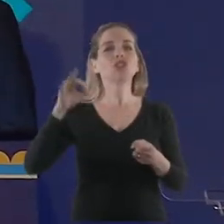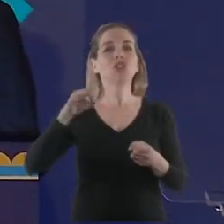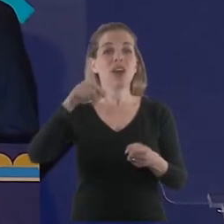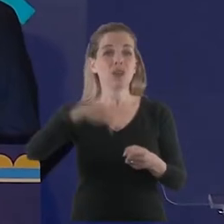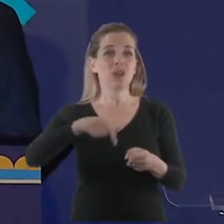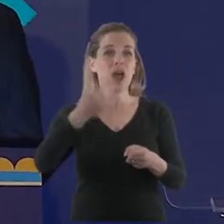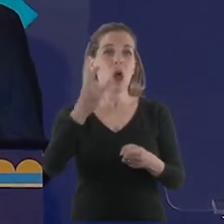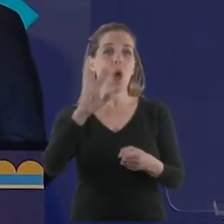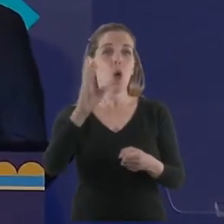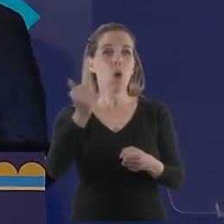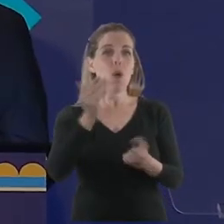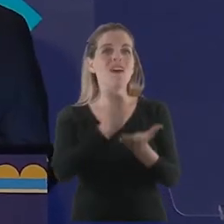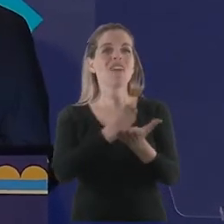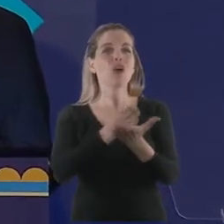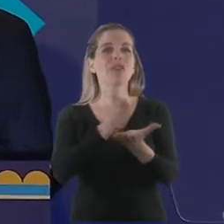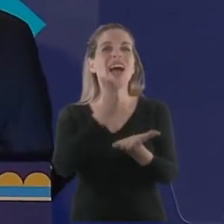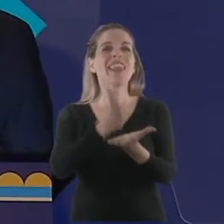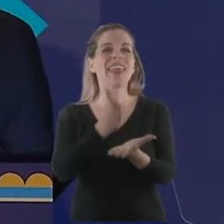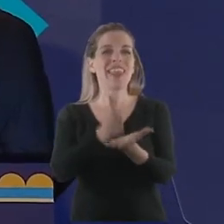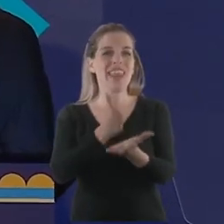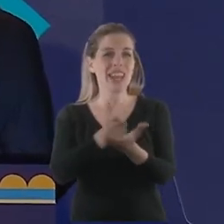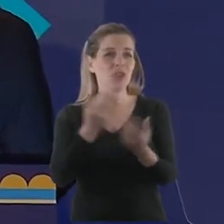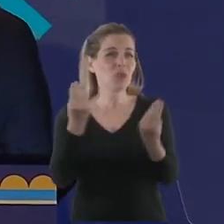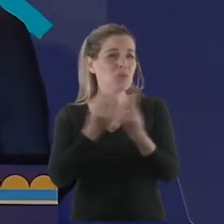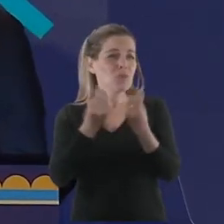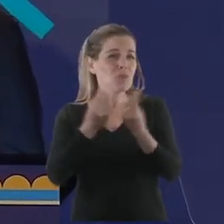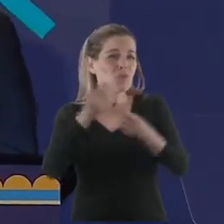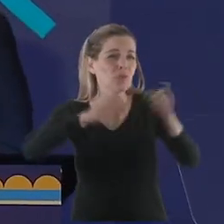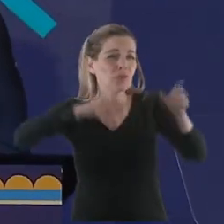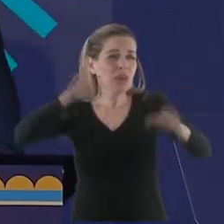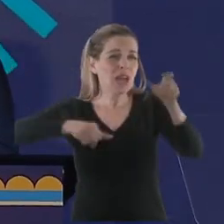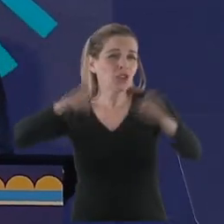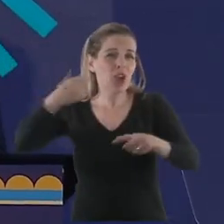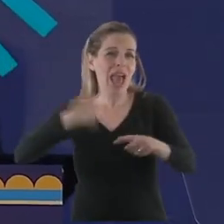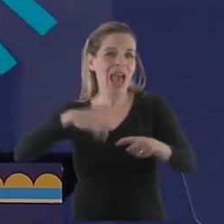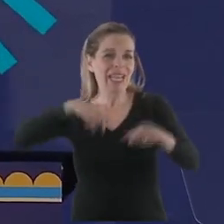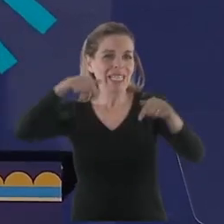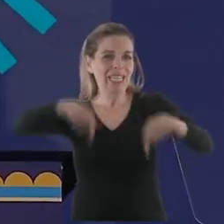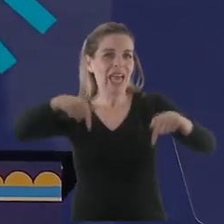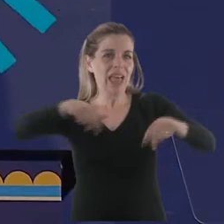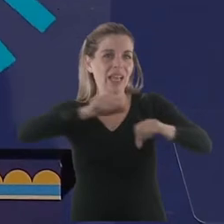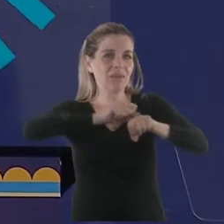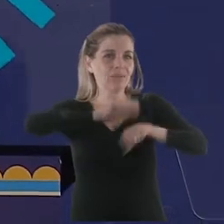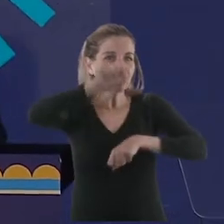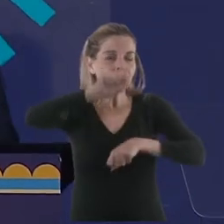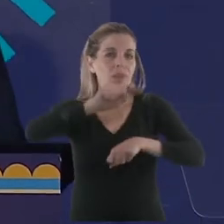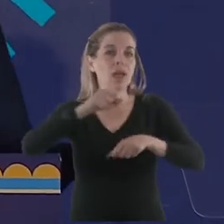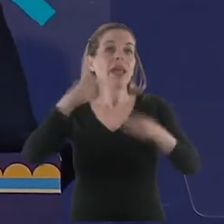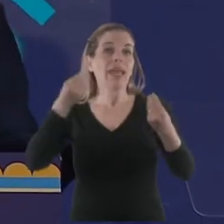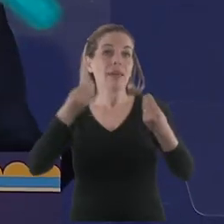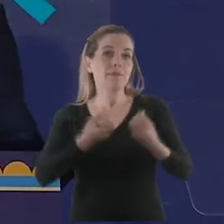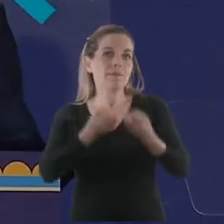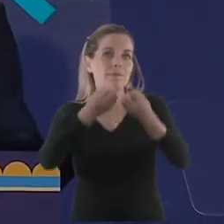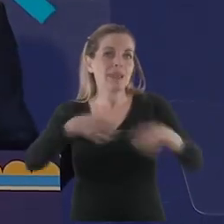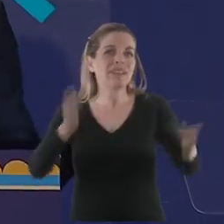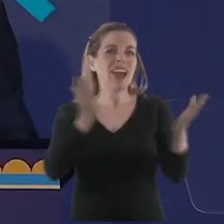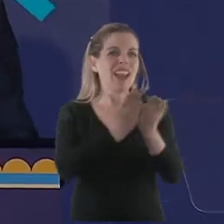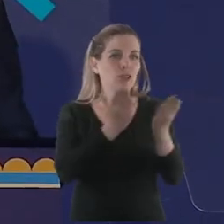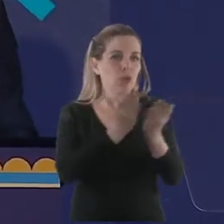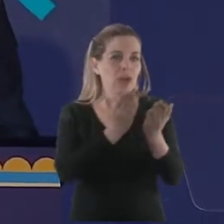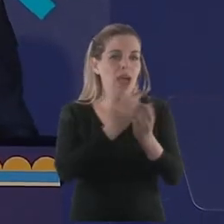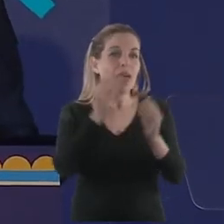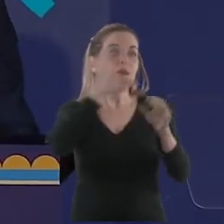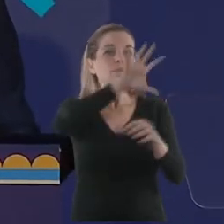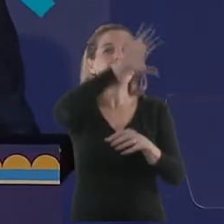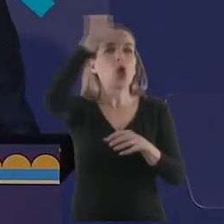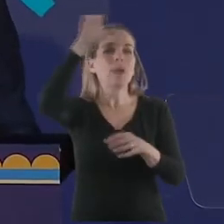Universidad de Buenos Aires, pero también es la universidad de miles y de miles de argentinos y argentinas que vienen a estudiar desde todas las